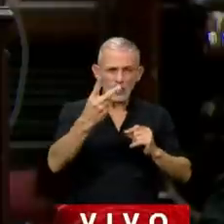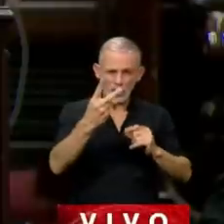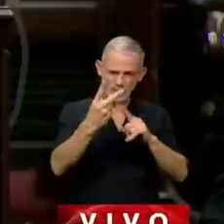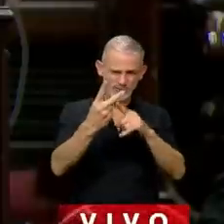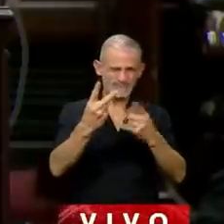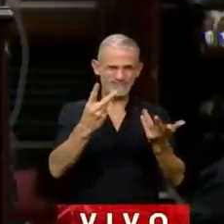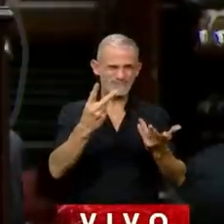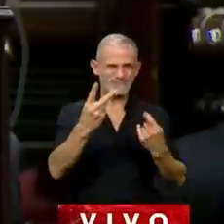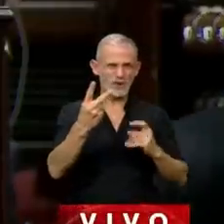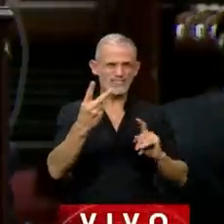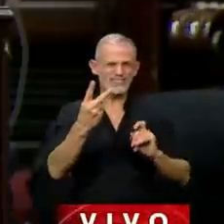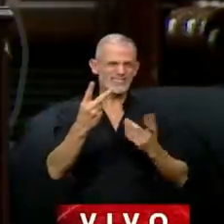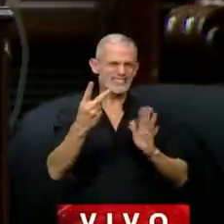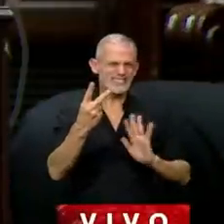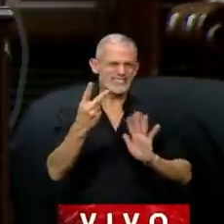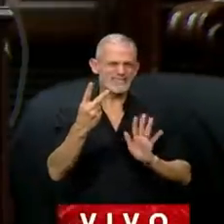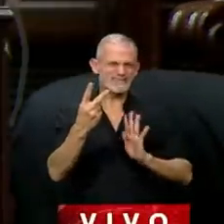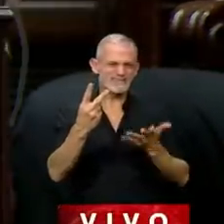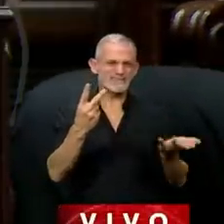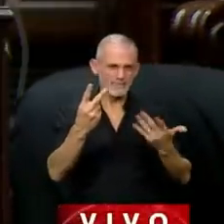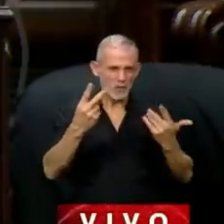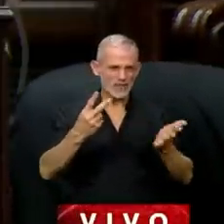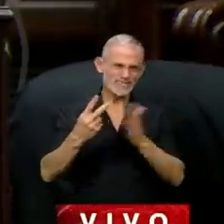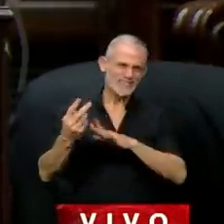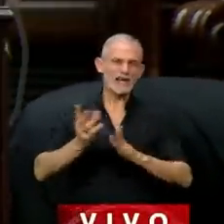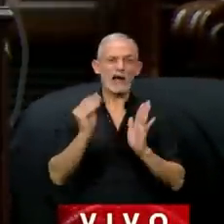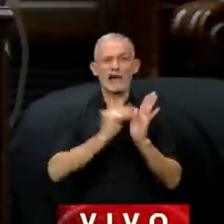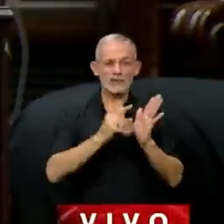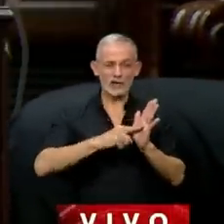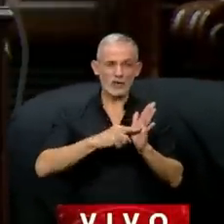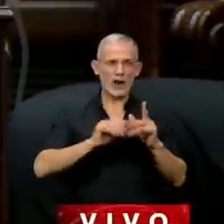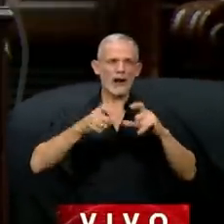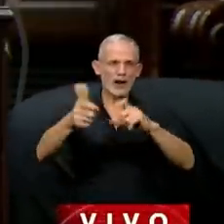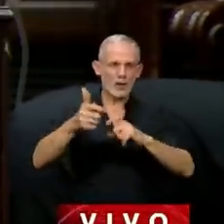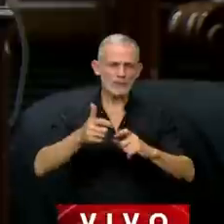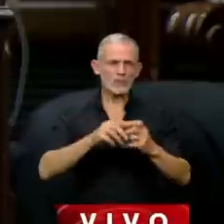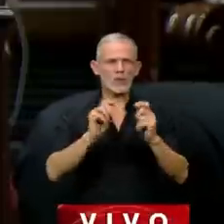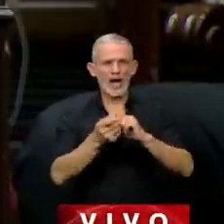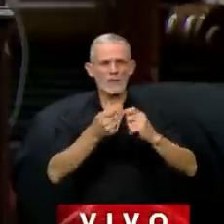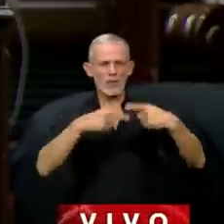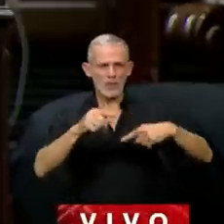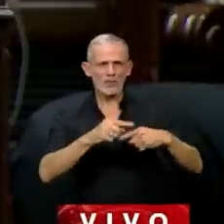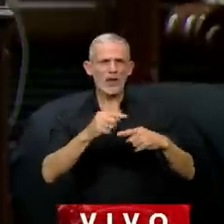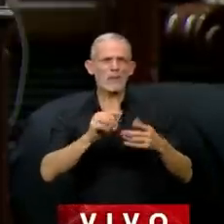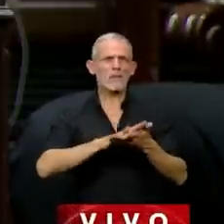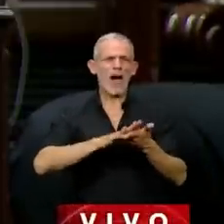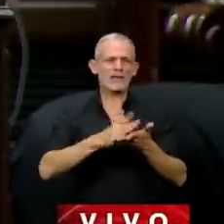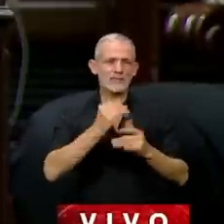2 es innecesario, se ha agregado a una renovación un cambio de los